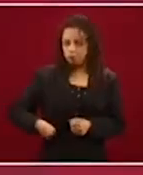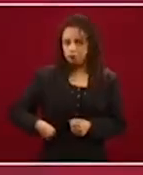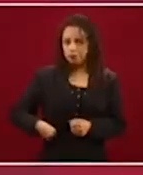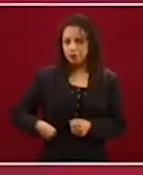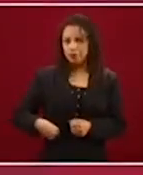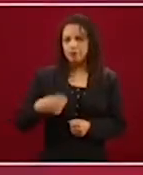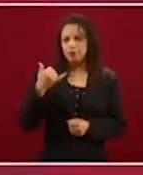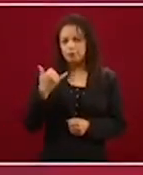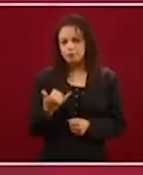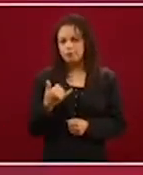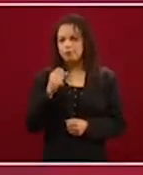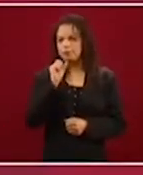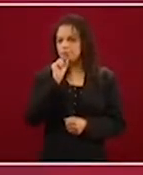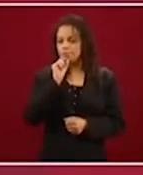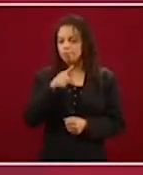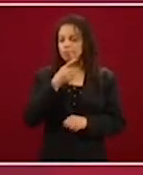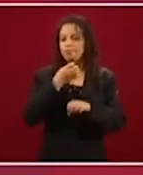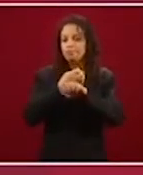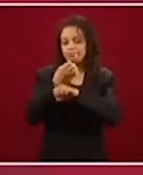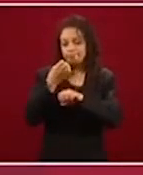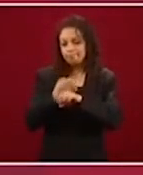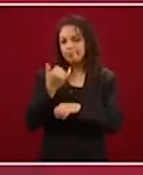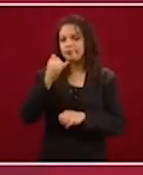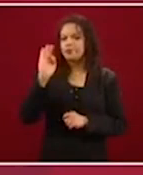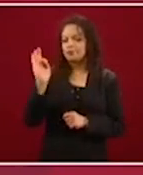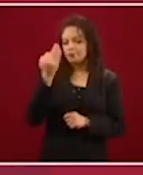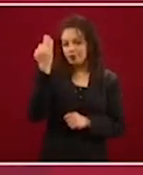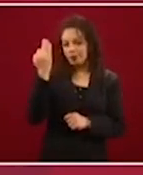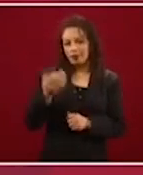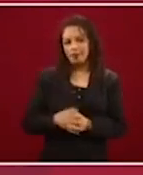como estatal, como federal.